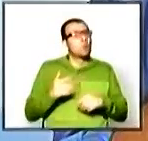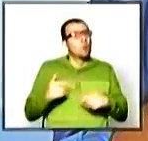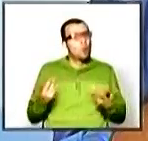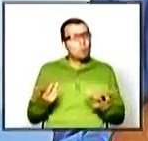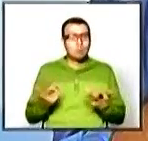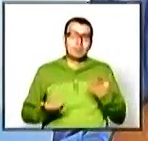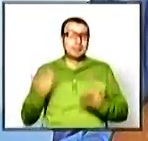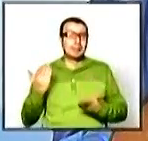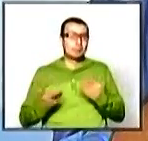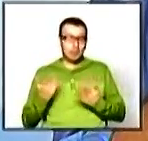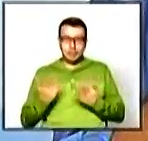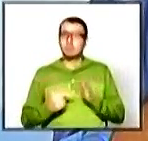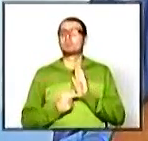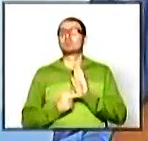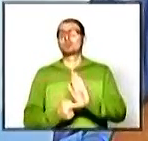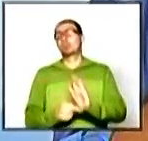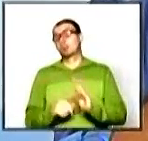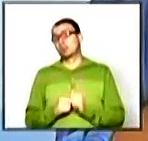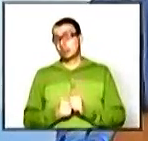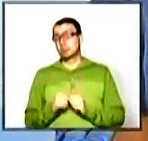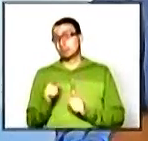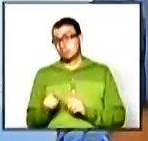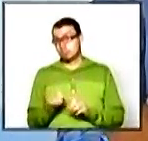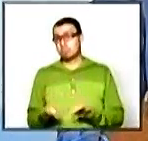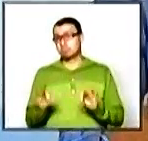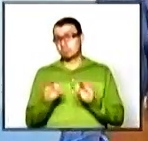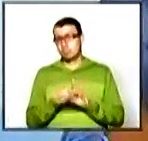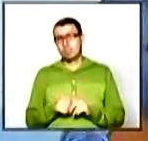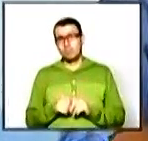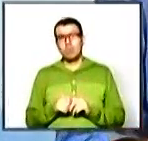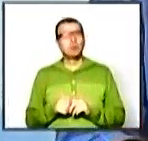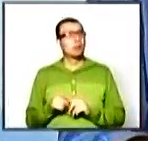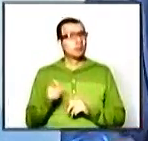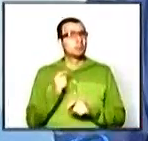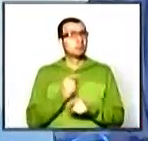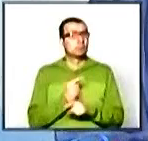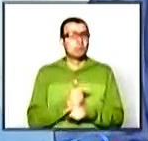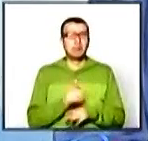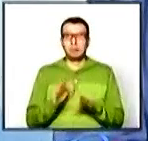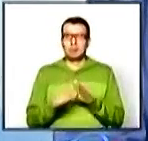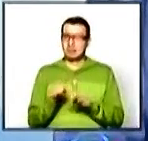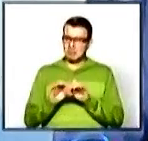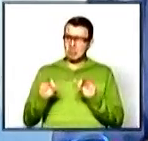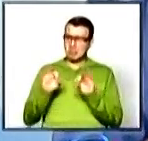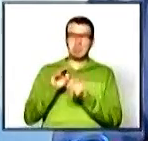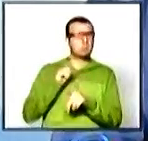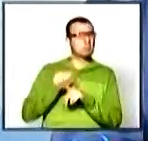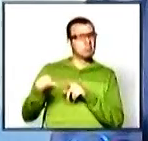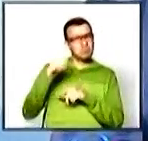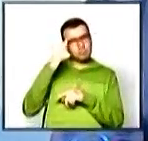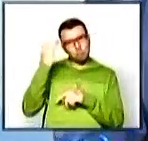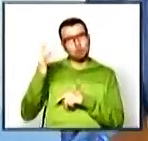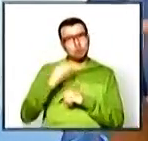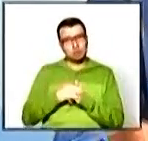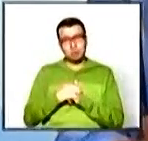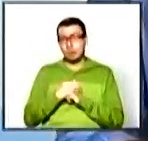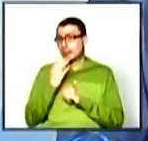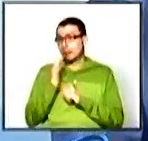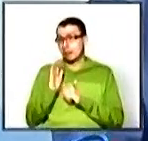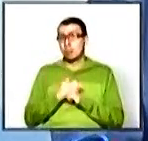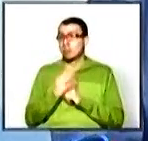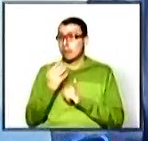viviendo. Y esto es muy importante, porque a eso se le da muy poca importancia. Si lo vamos a llevar ya a